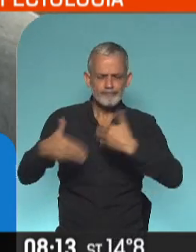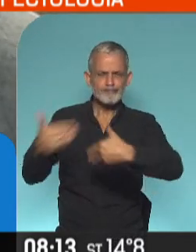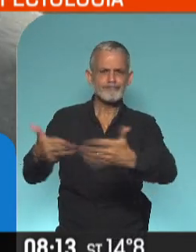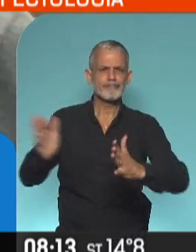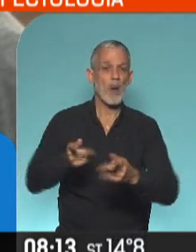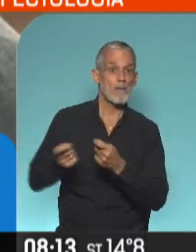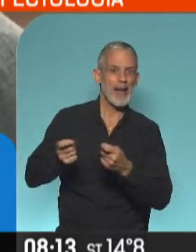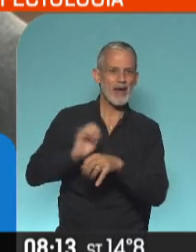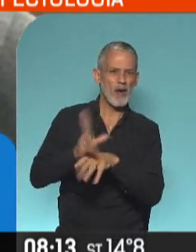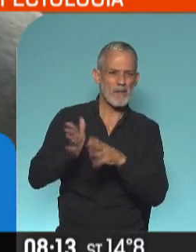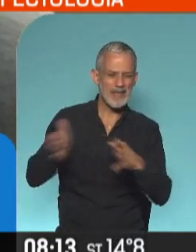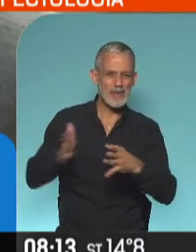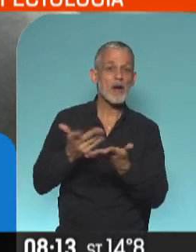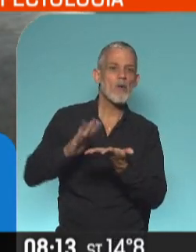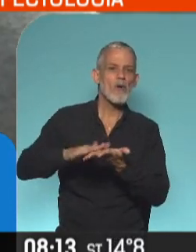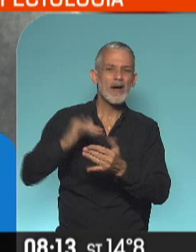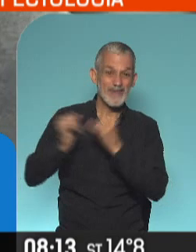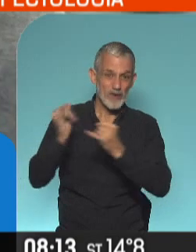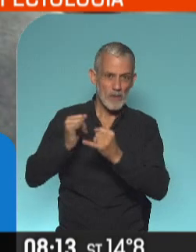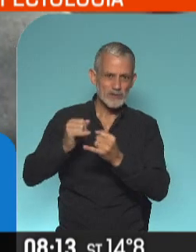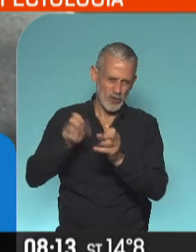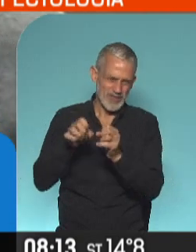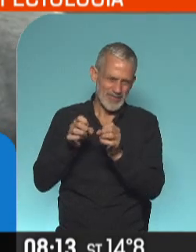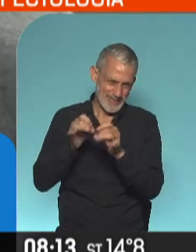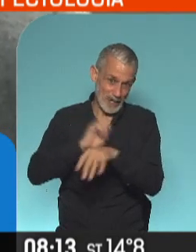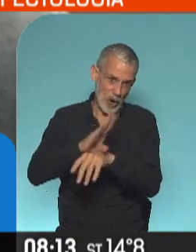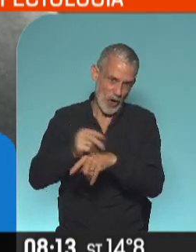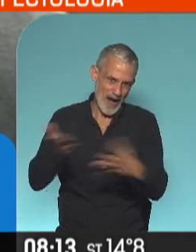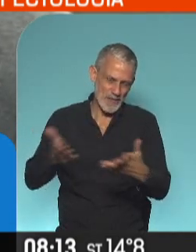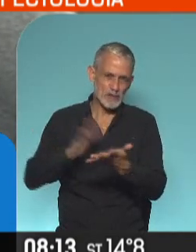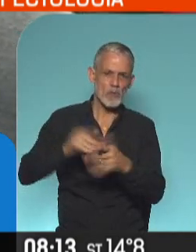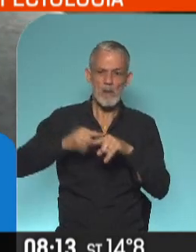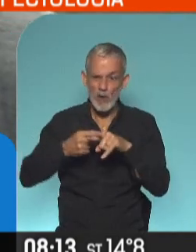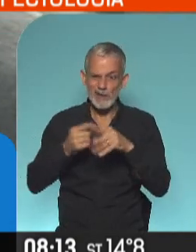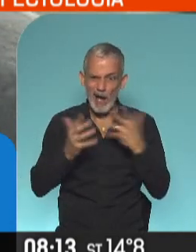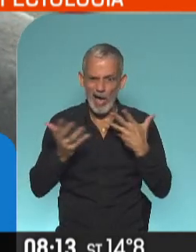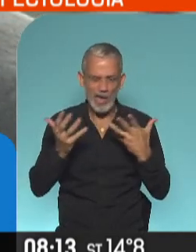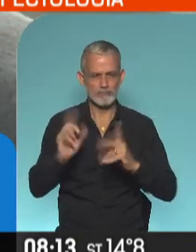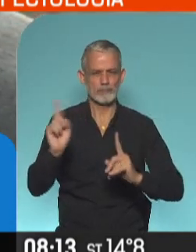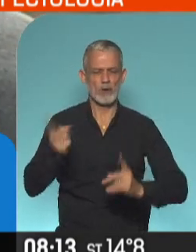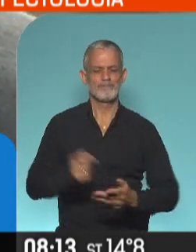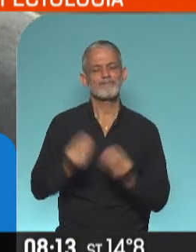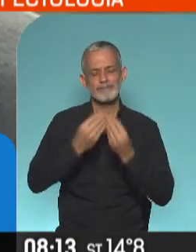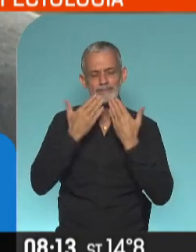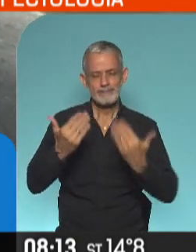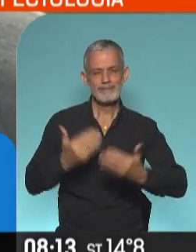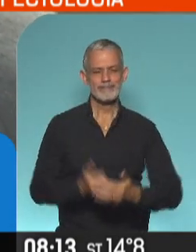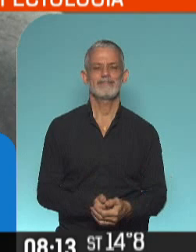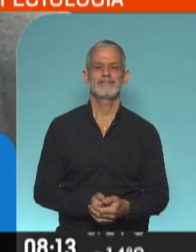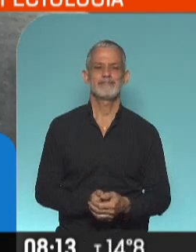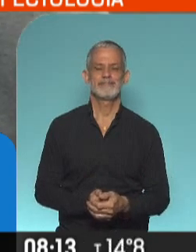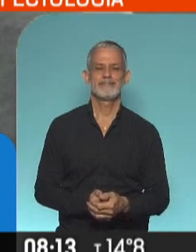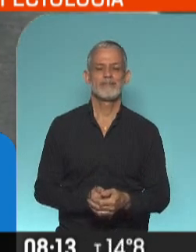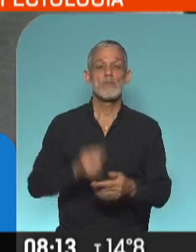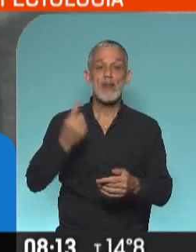el manejo de la epidemia se haga en base a datos epidemiológicos y no a base a lecturas políticas. Muchísimas gracias por su gentileza.